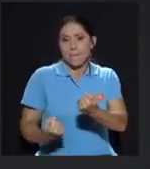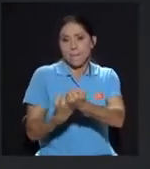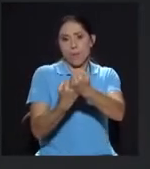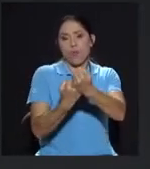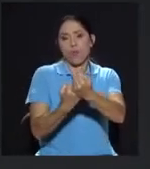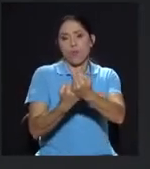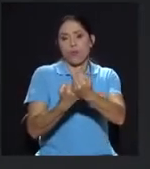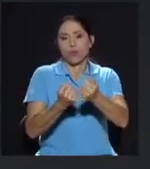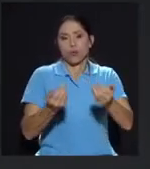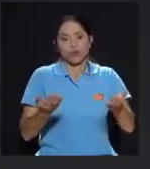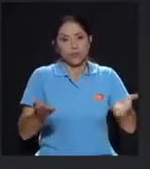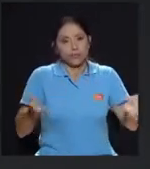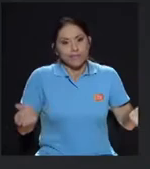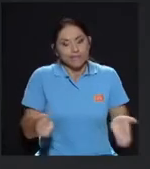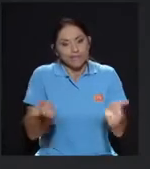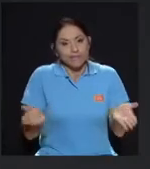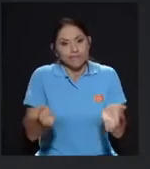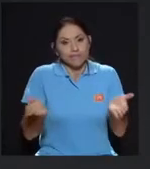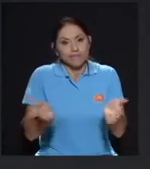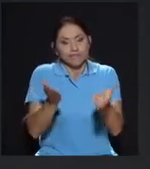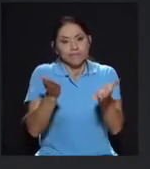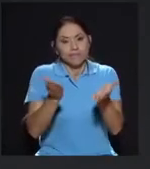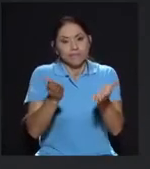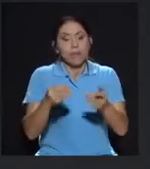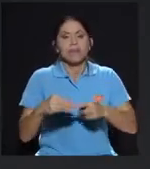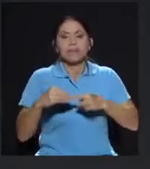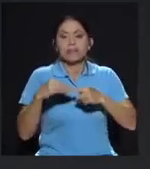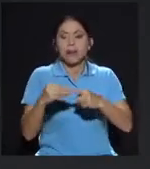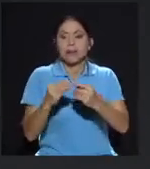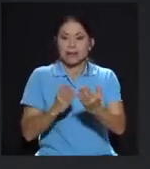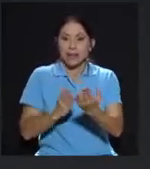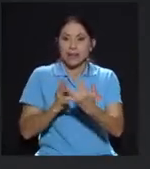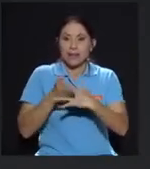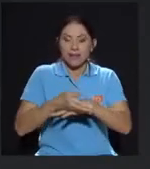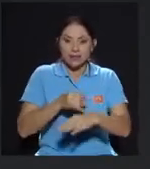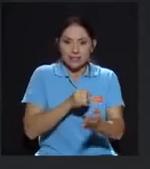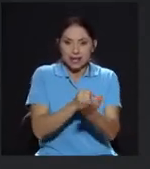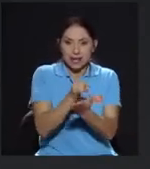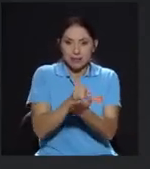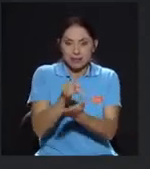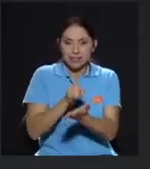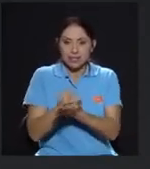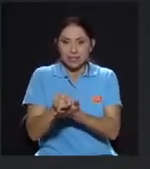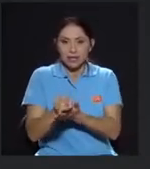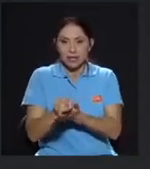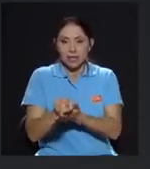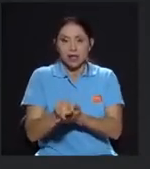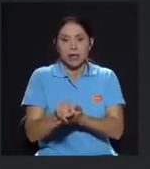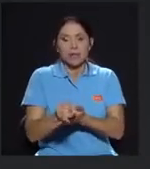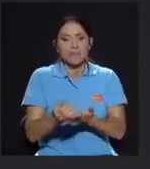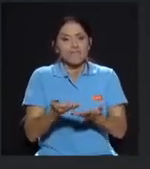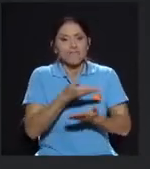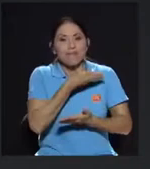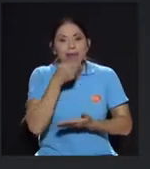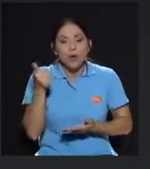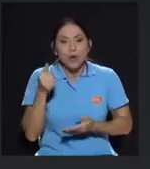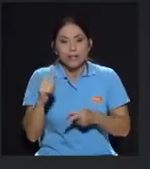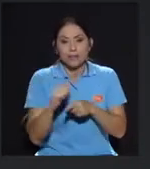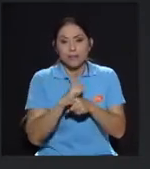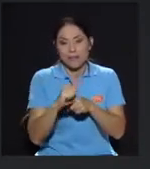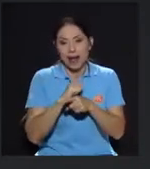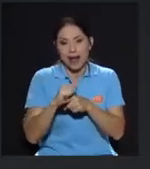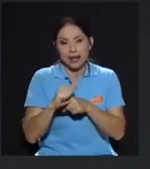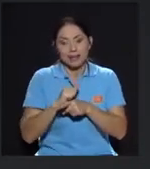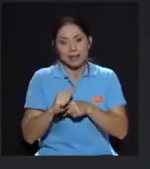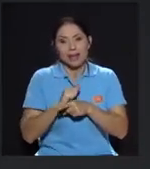través de a través de la investigación a través de buscar en las mejores prácticas no nos digamos las mejores